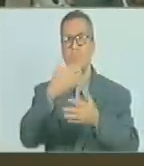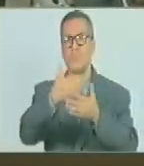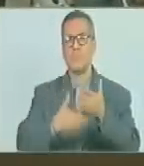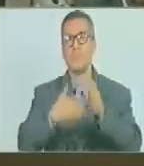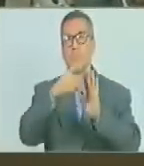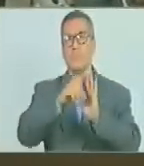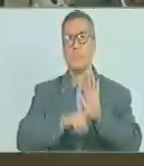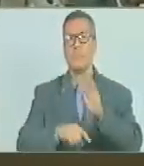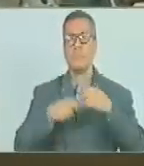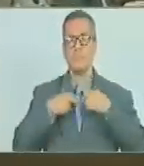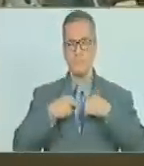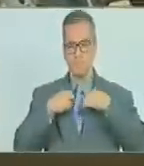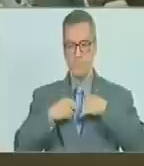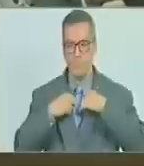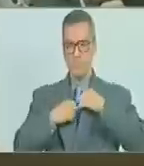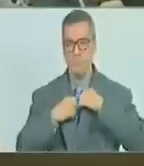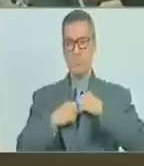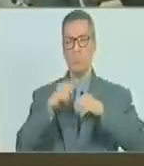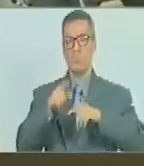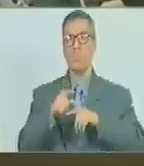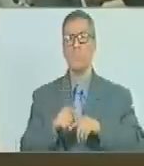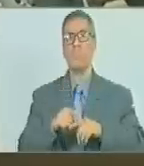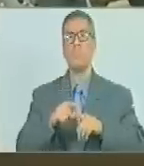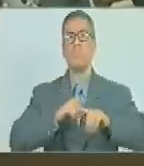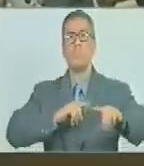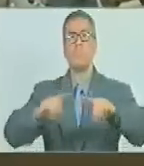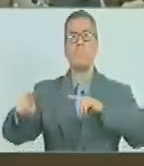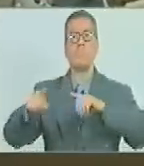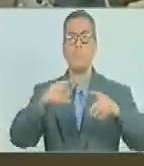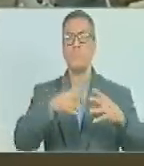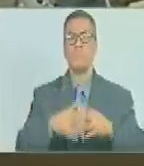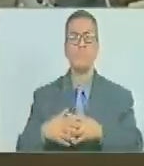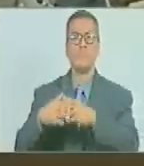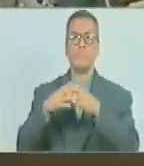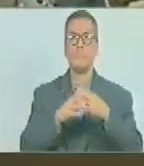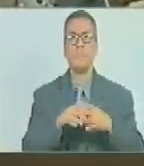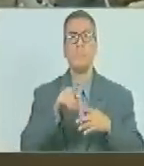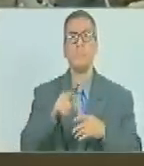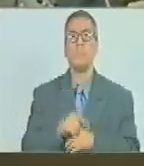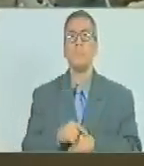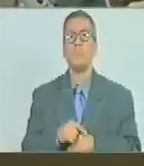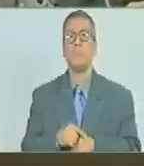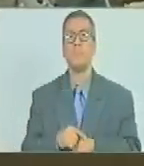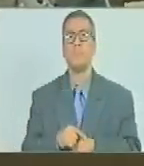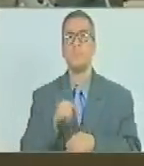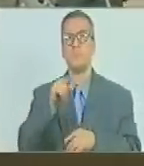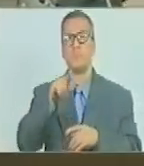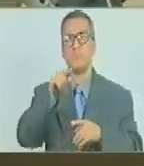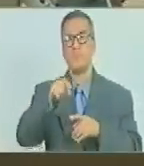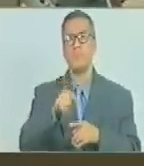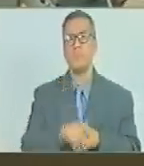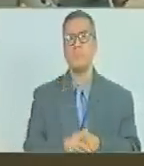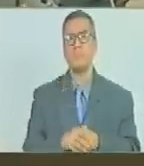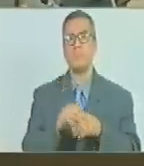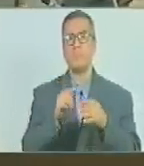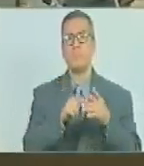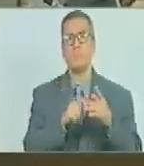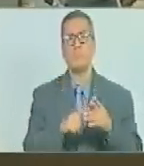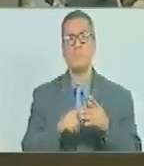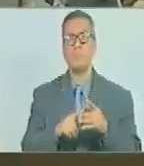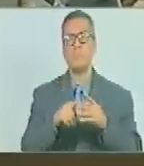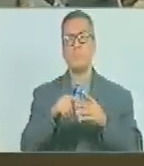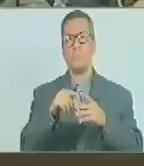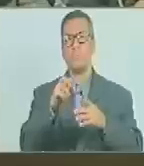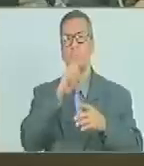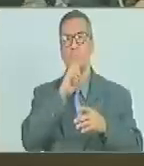como traje a la medida ordenado por el imperialismo para con ello trastocar el